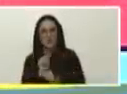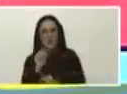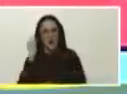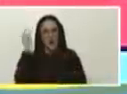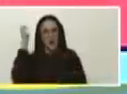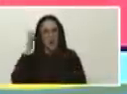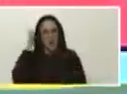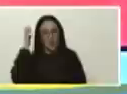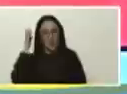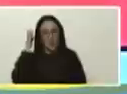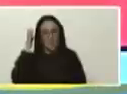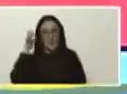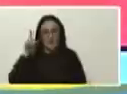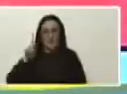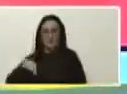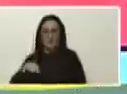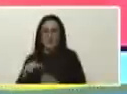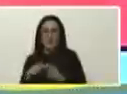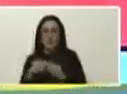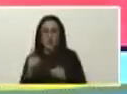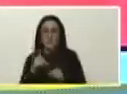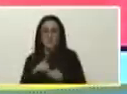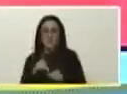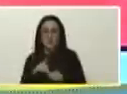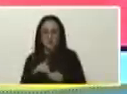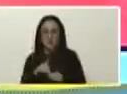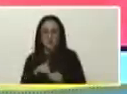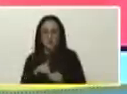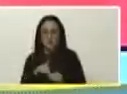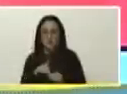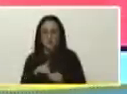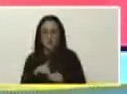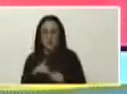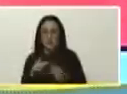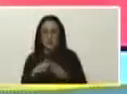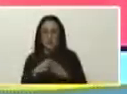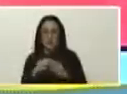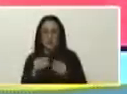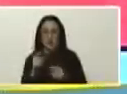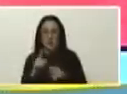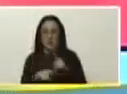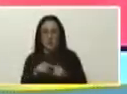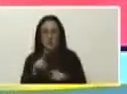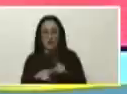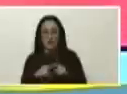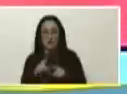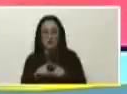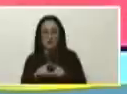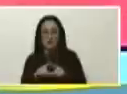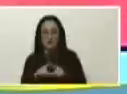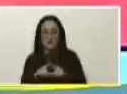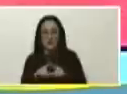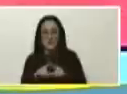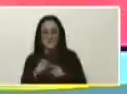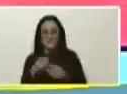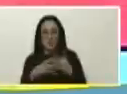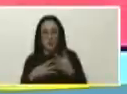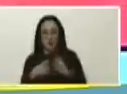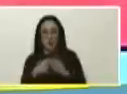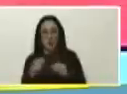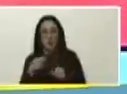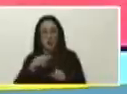Europa. Todo el petróleo, todos los productos refinados, todo el